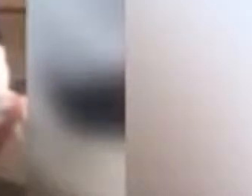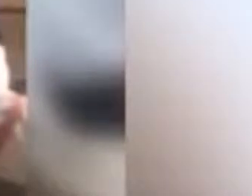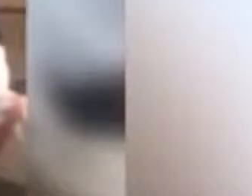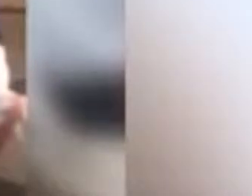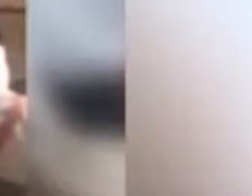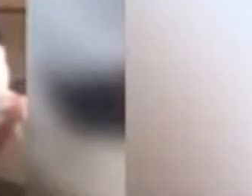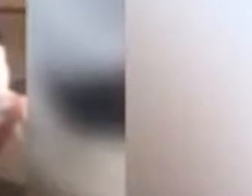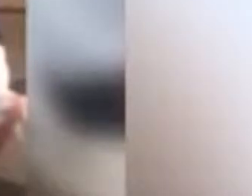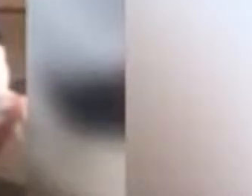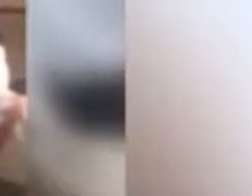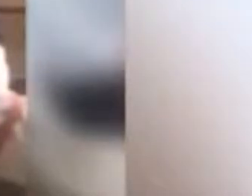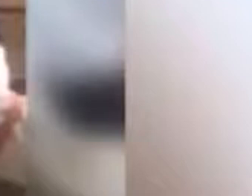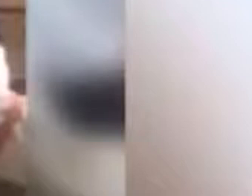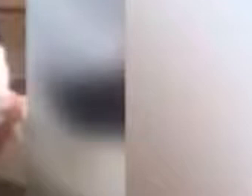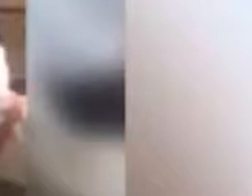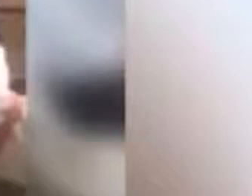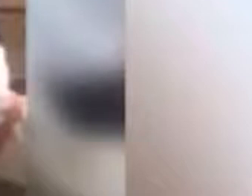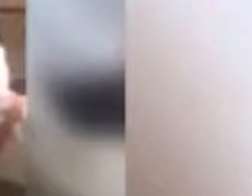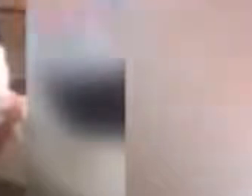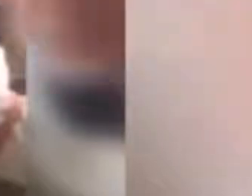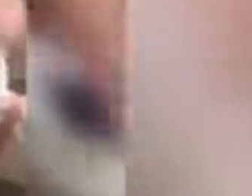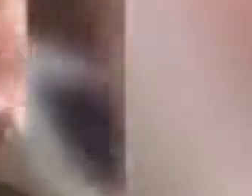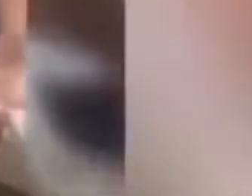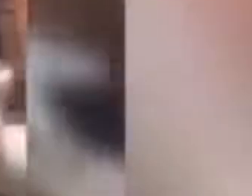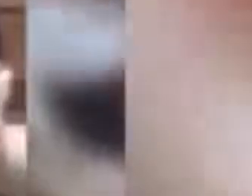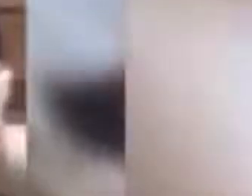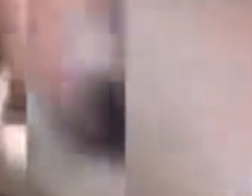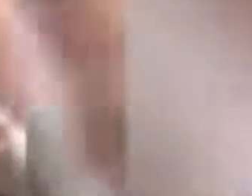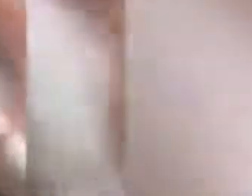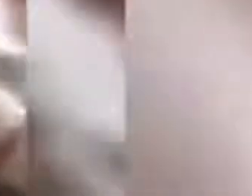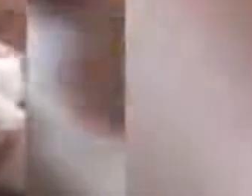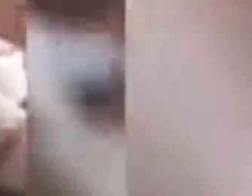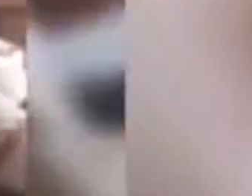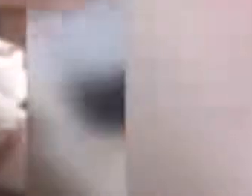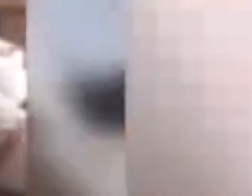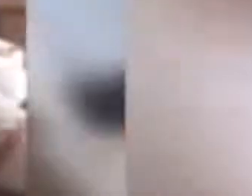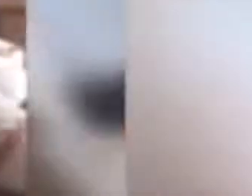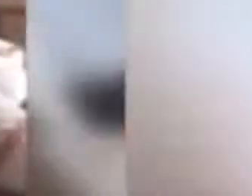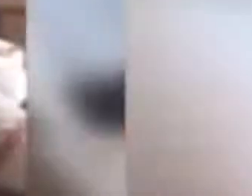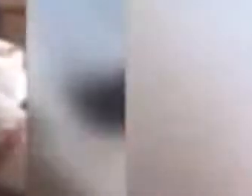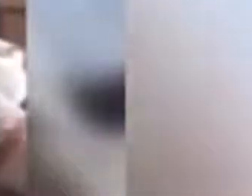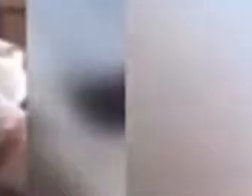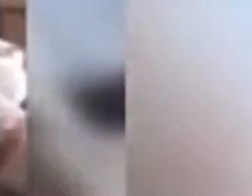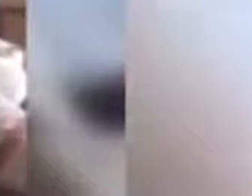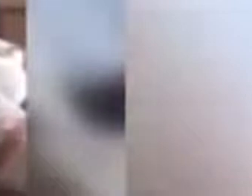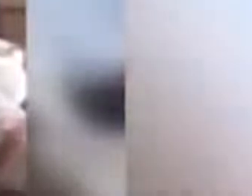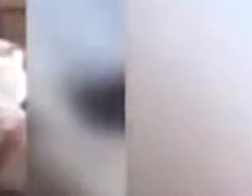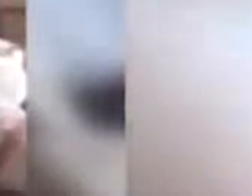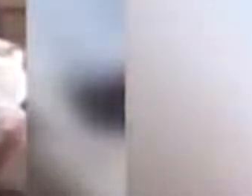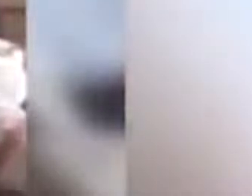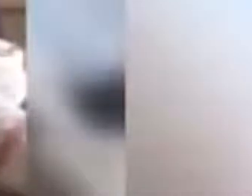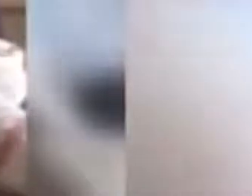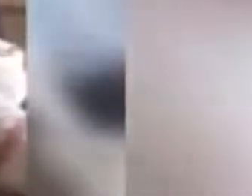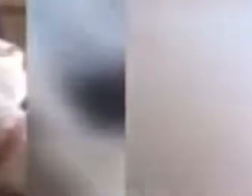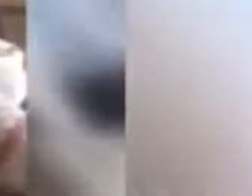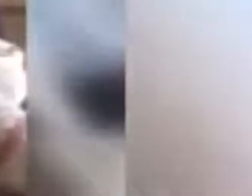bottle. Really? ¿En serio? Yes. Okay. Ah, bueno, este creo que lo he visto al mago Emanuel hacerlo. A la señora le sale bien, ¿eh? Boogie